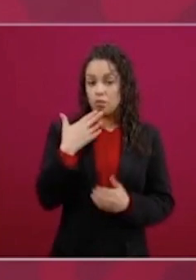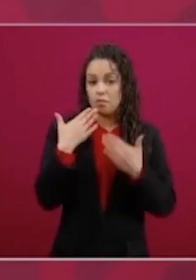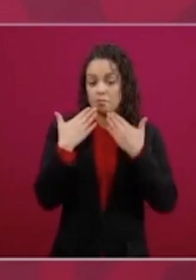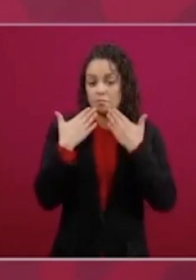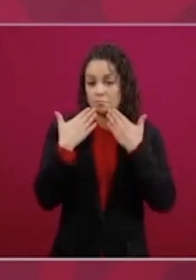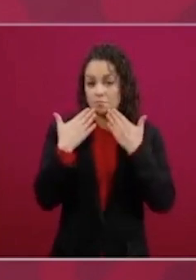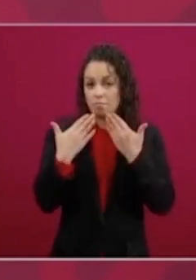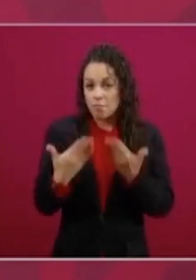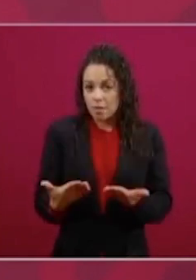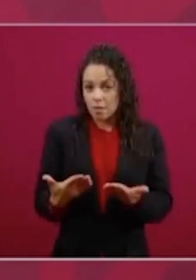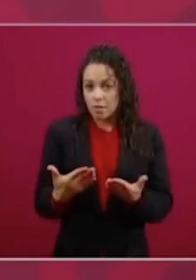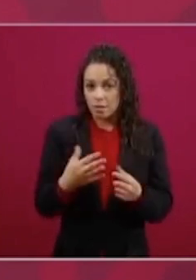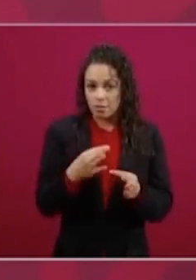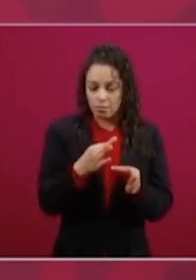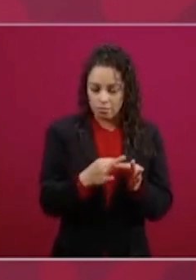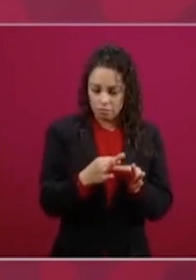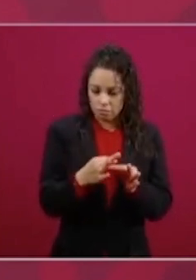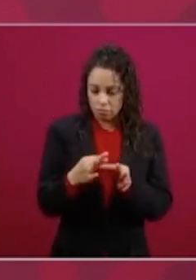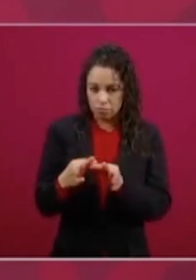moderado,